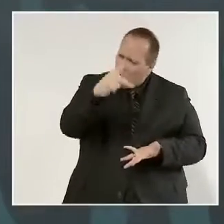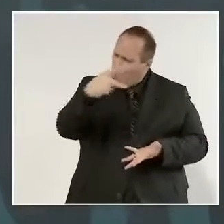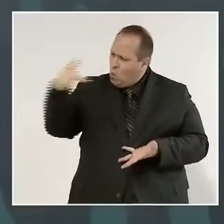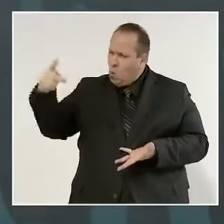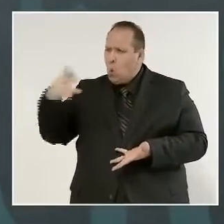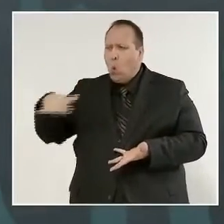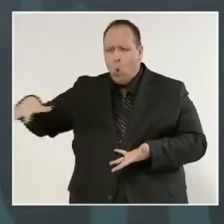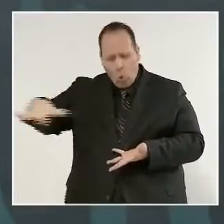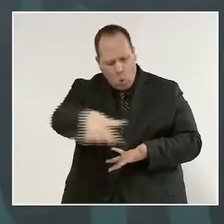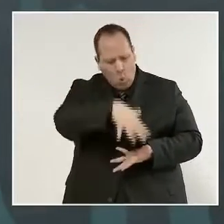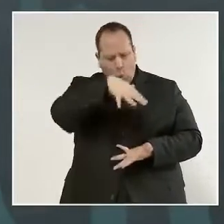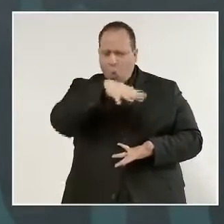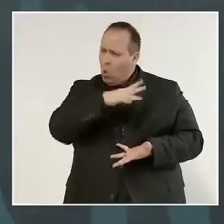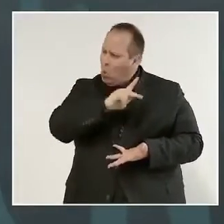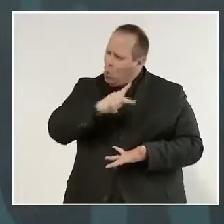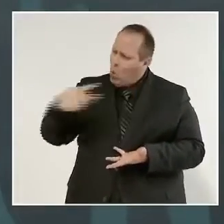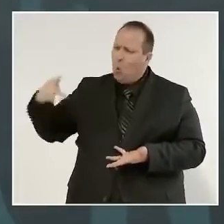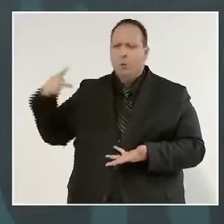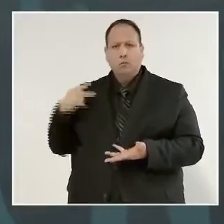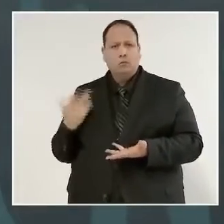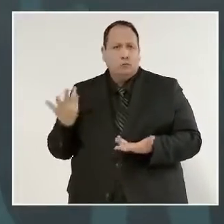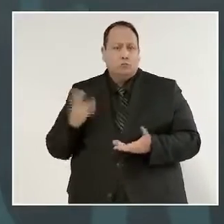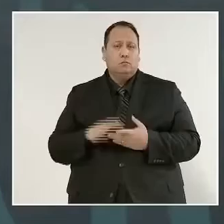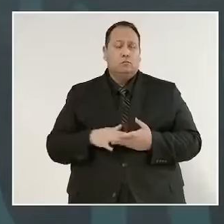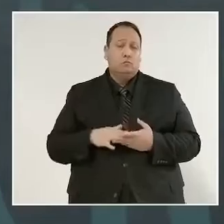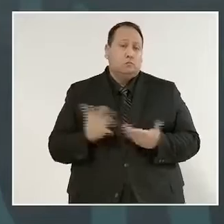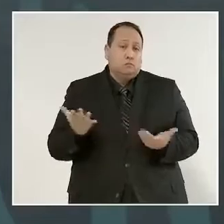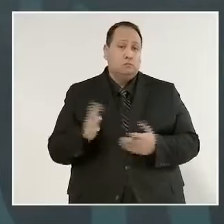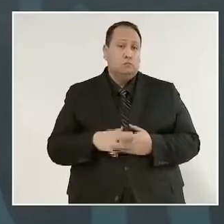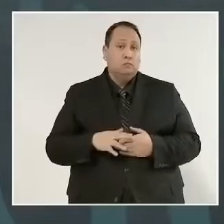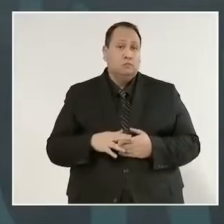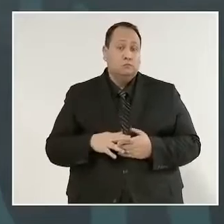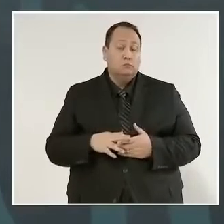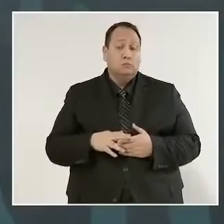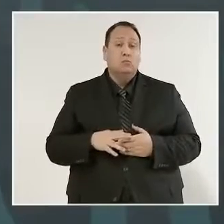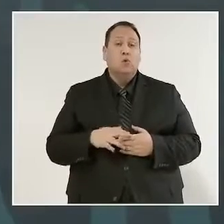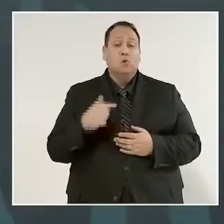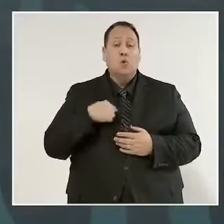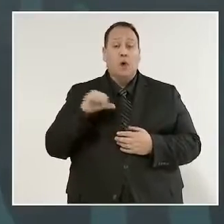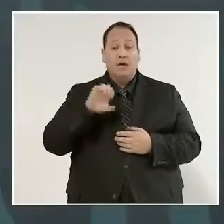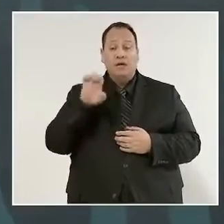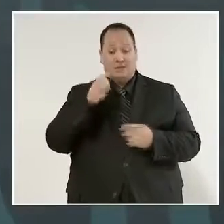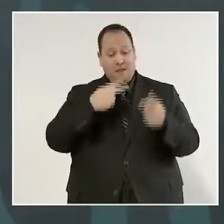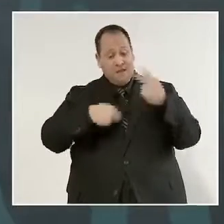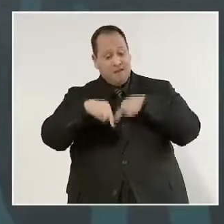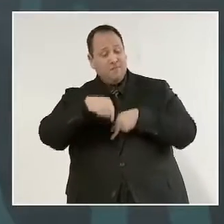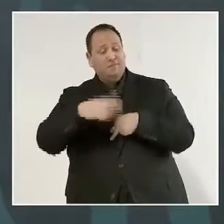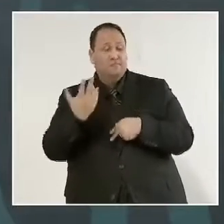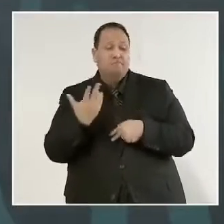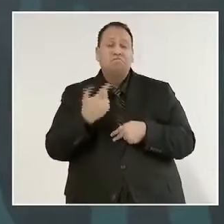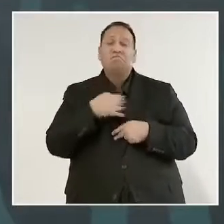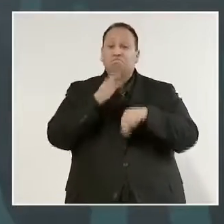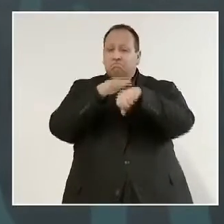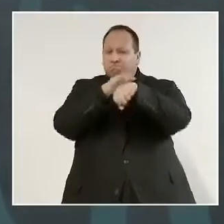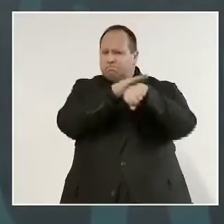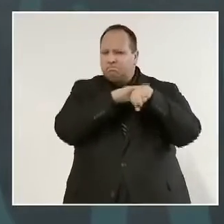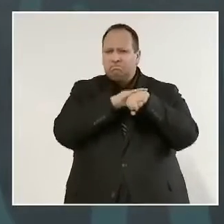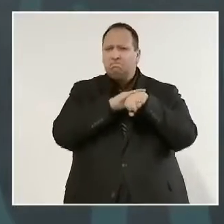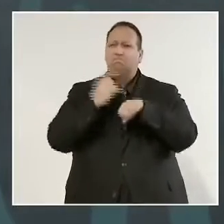del presupuesto. Entonces, vengo a Ensenada a decirles, está